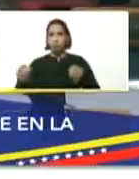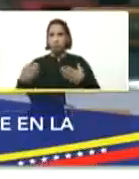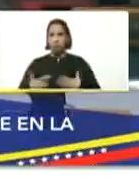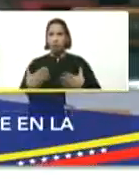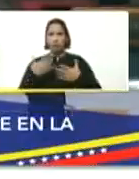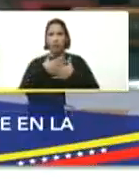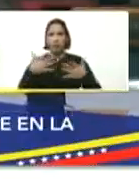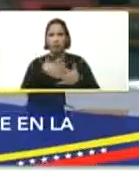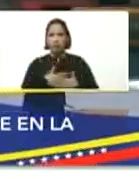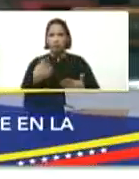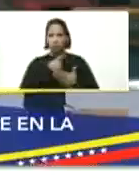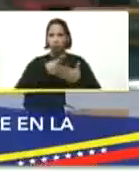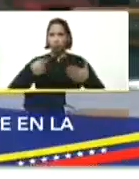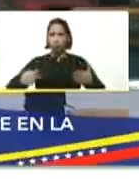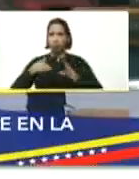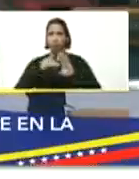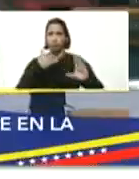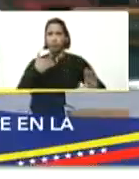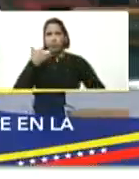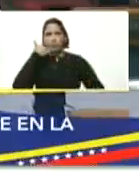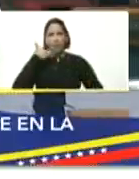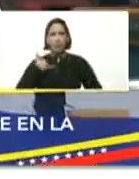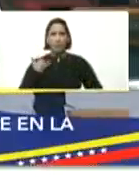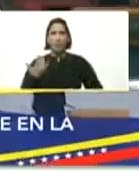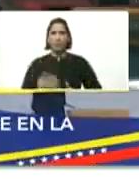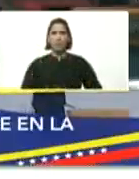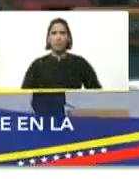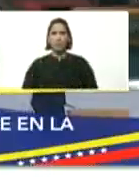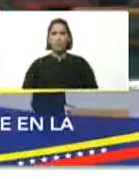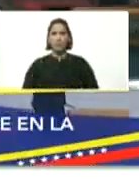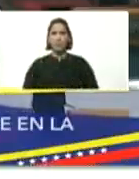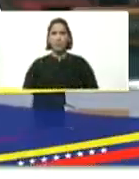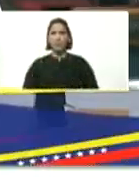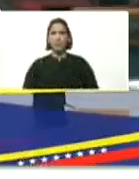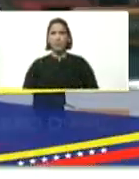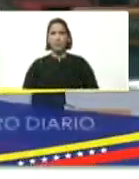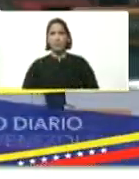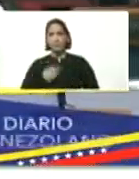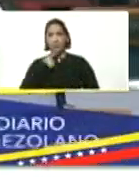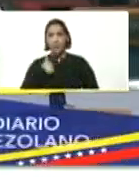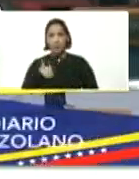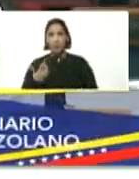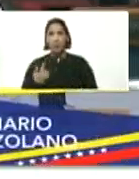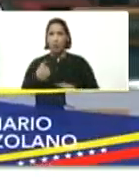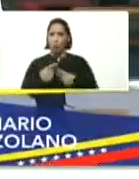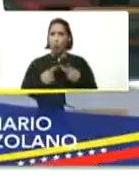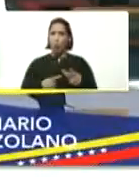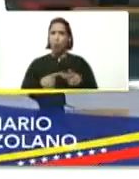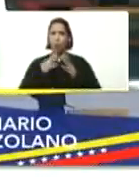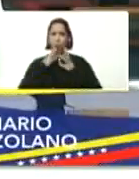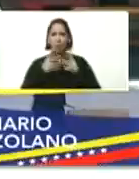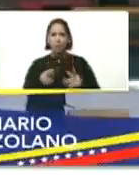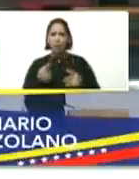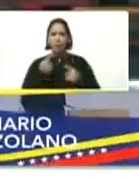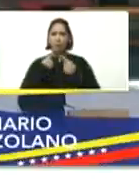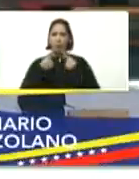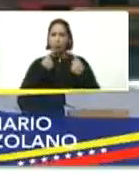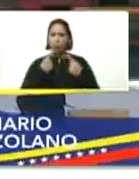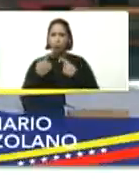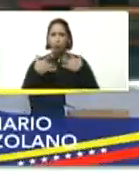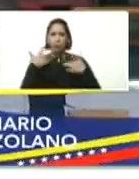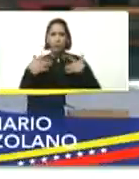alertas, críticas, me llamaba por teléfono, me decía cosas, comentaba discursos,